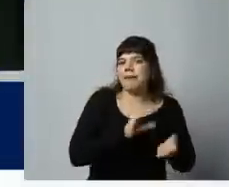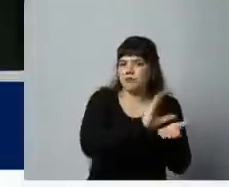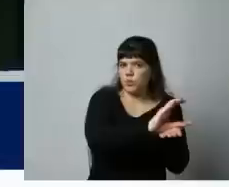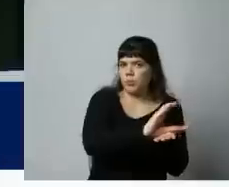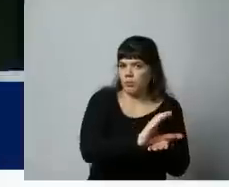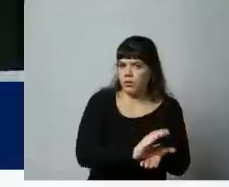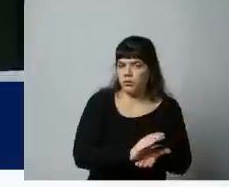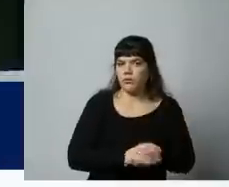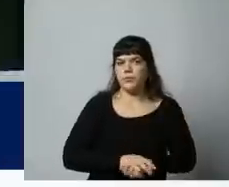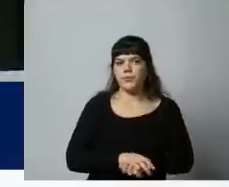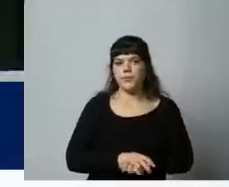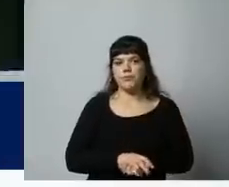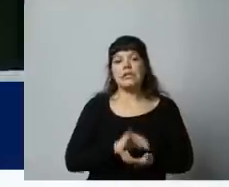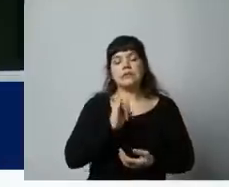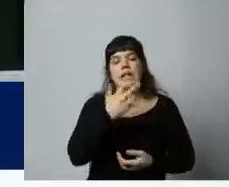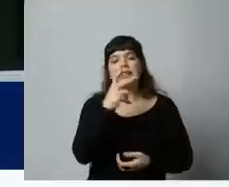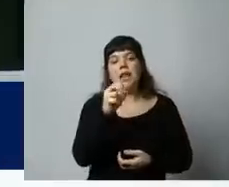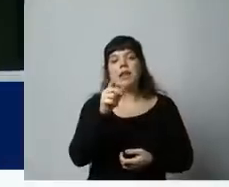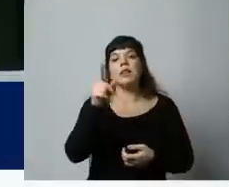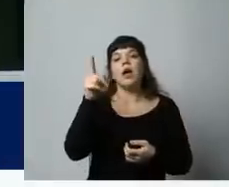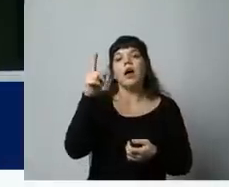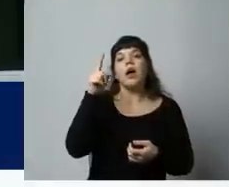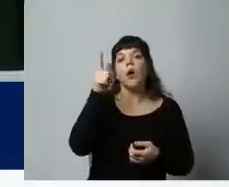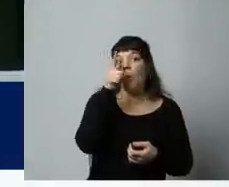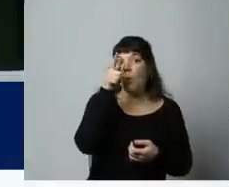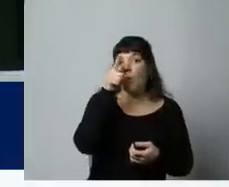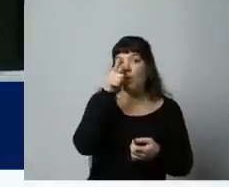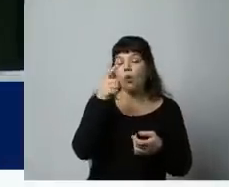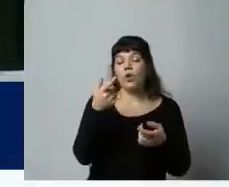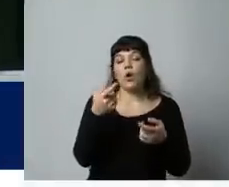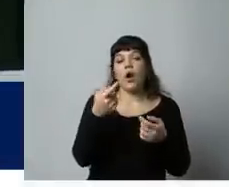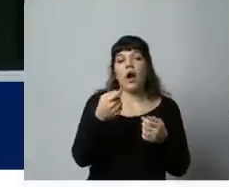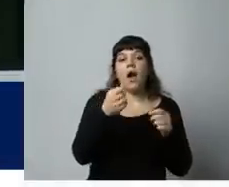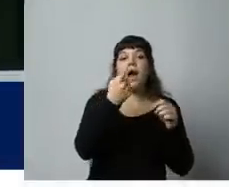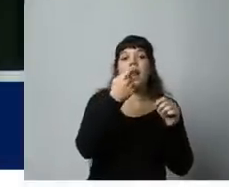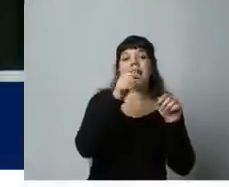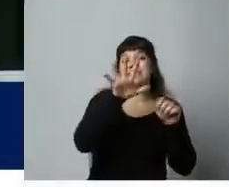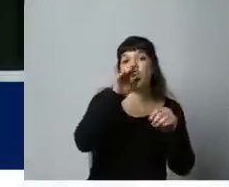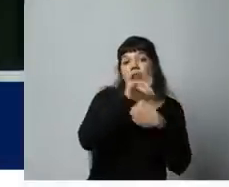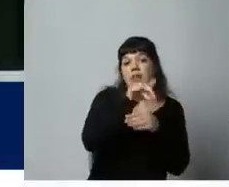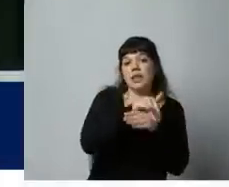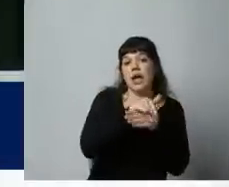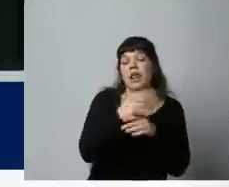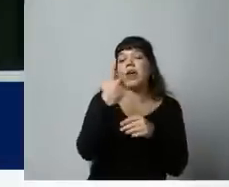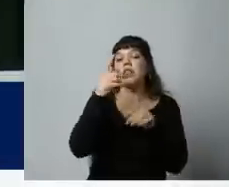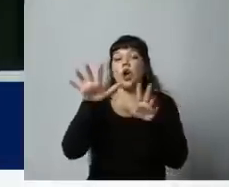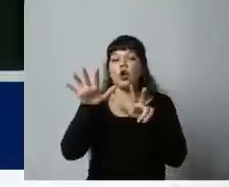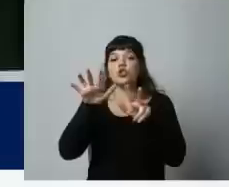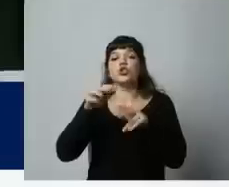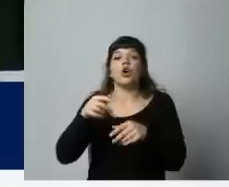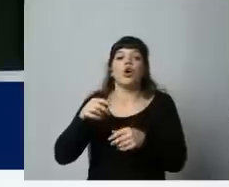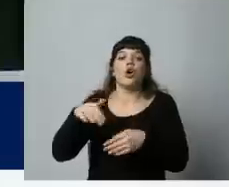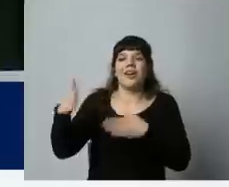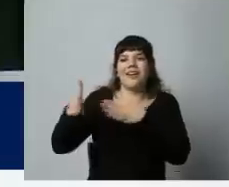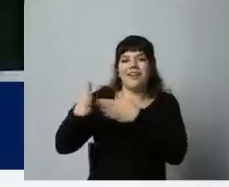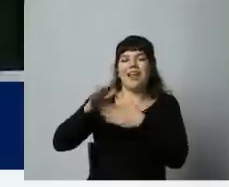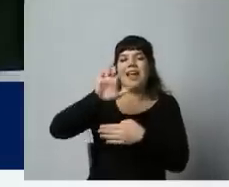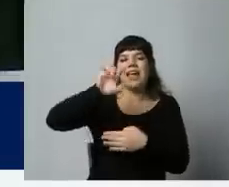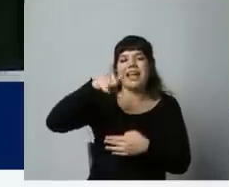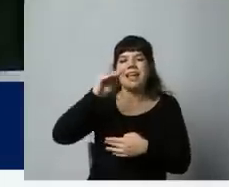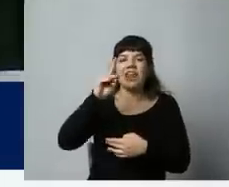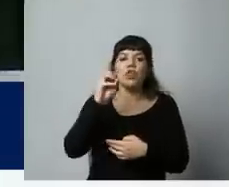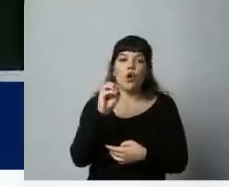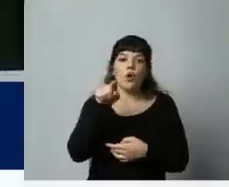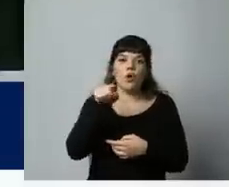julio a las 17 horas en 18 de julio y Ejido y una marcha hasta la plaza independencia